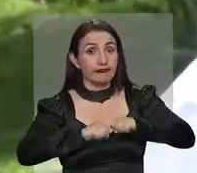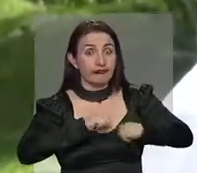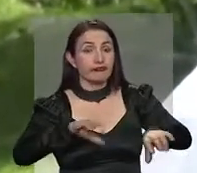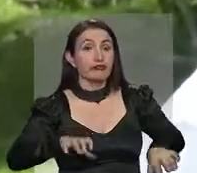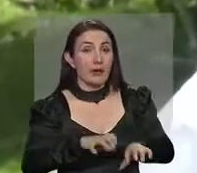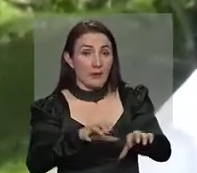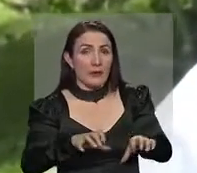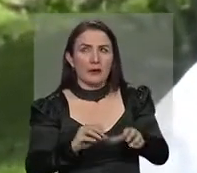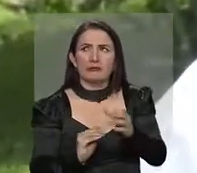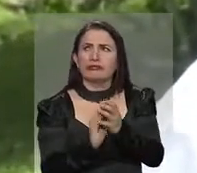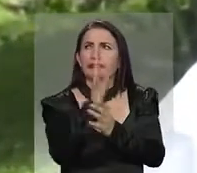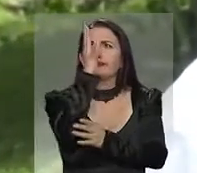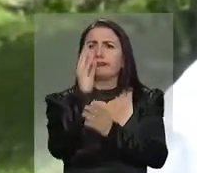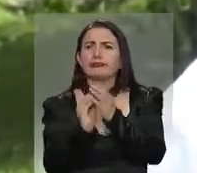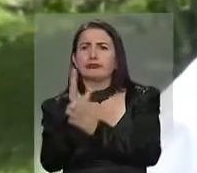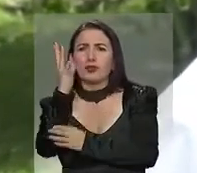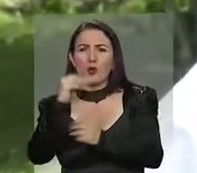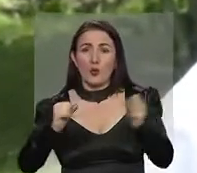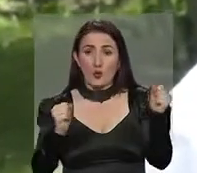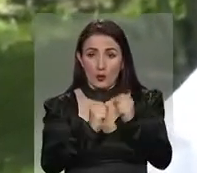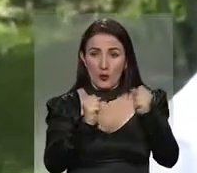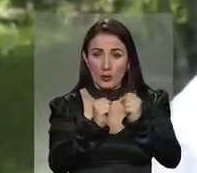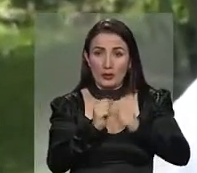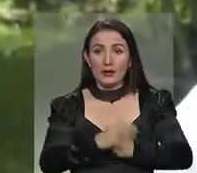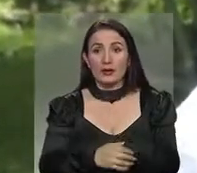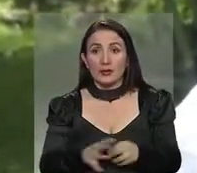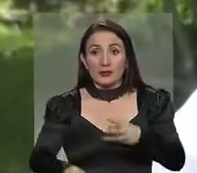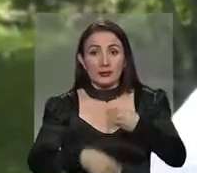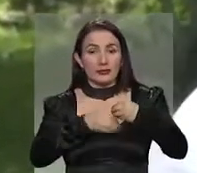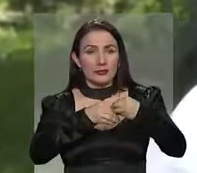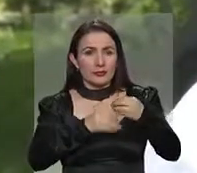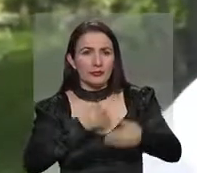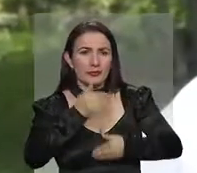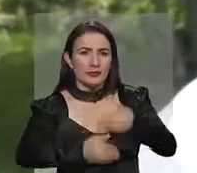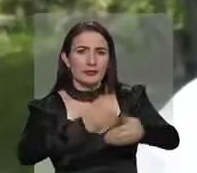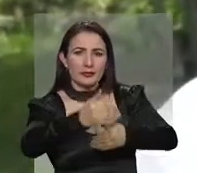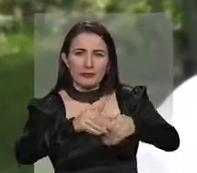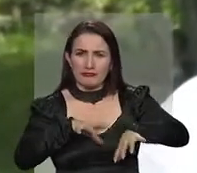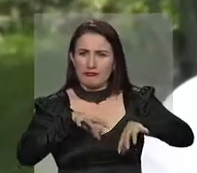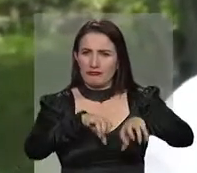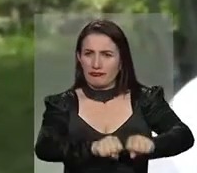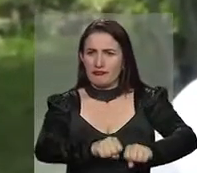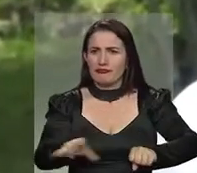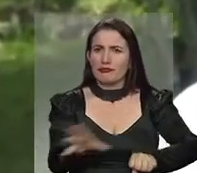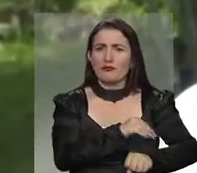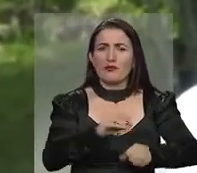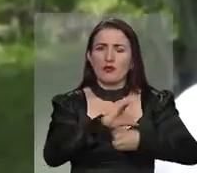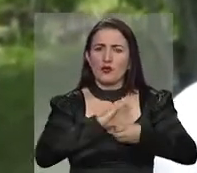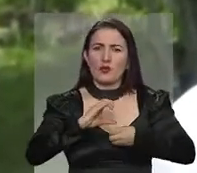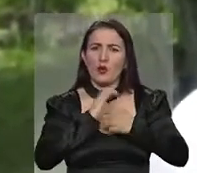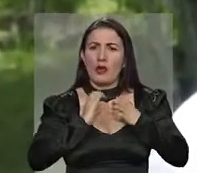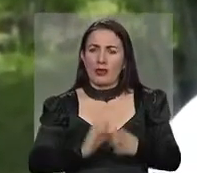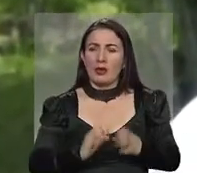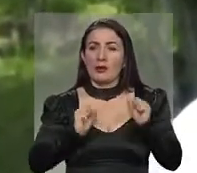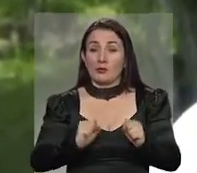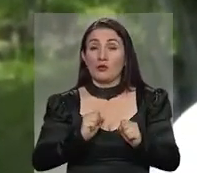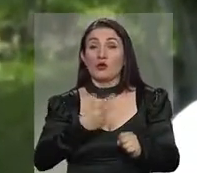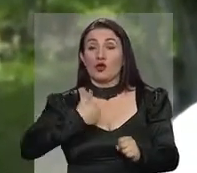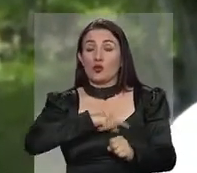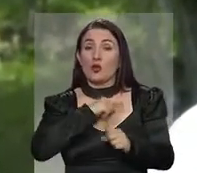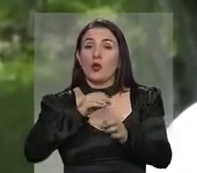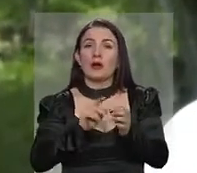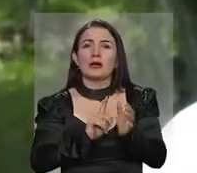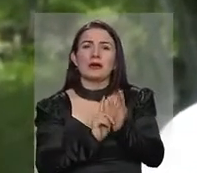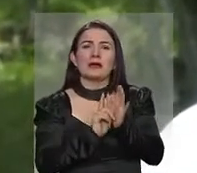por reverdecer Bogotá y que se generen procesos de apropiación ciudadana, que sea un